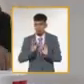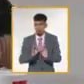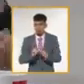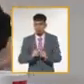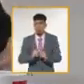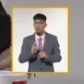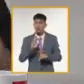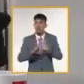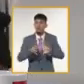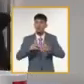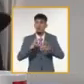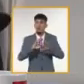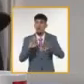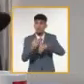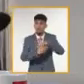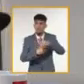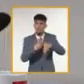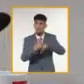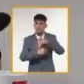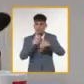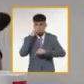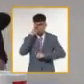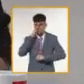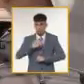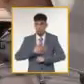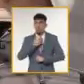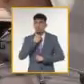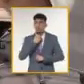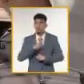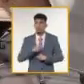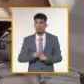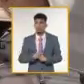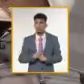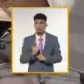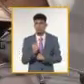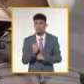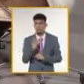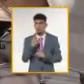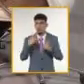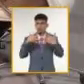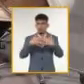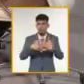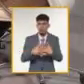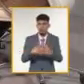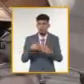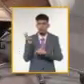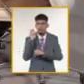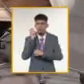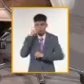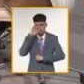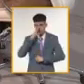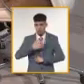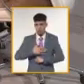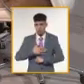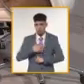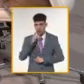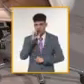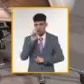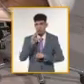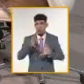en que se ha cubanizado tiene que ver también con que ya no es solo que se mezcla con ritmos cubanos, sino que tiene la forma de hablar